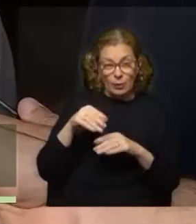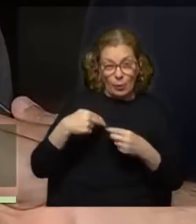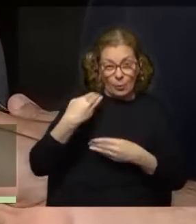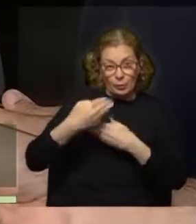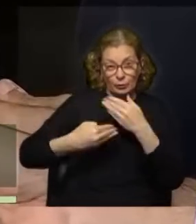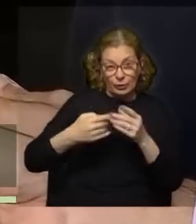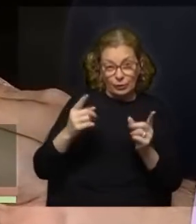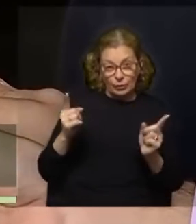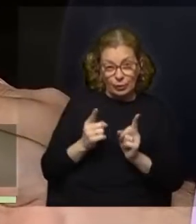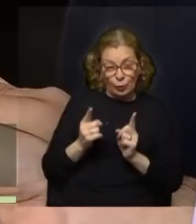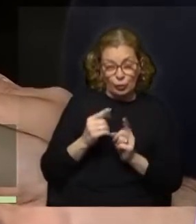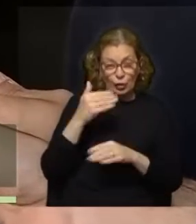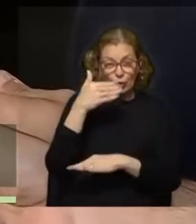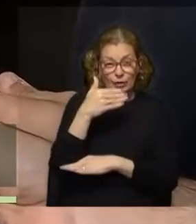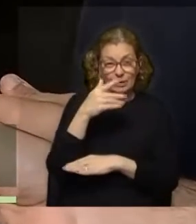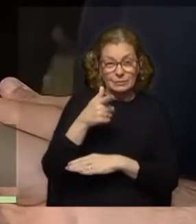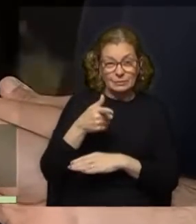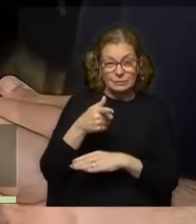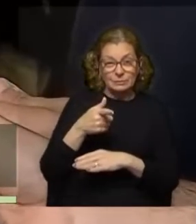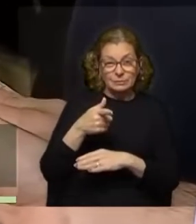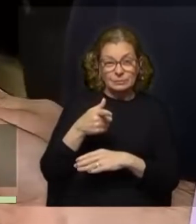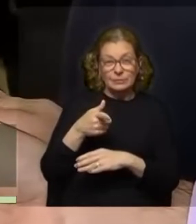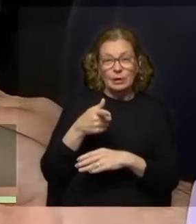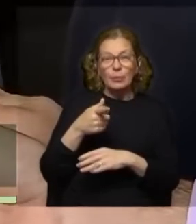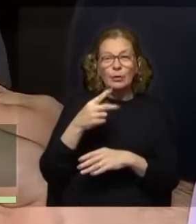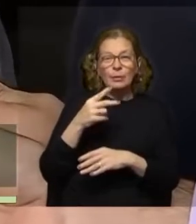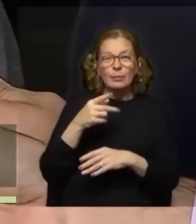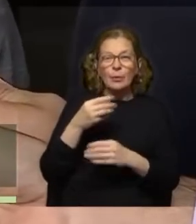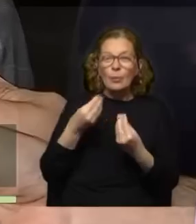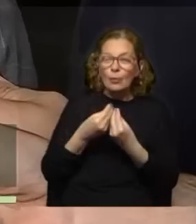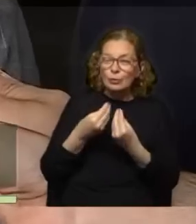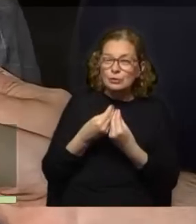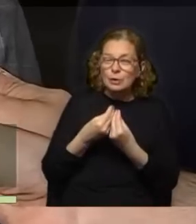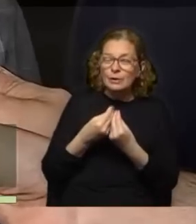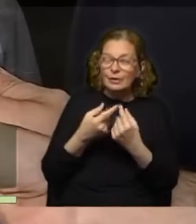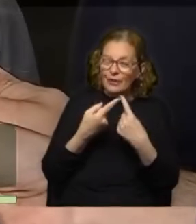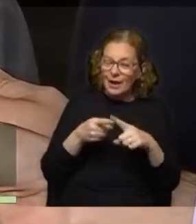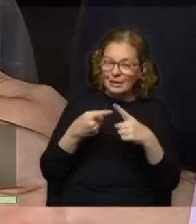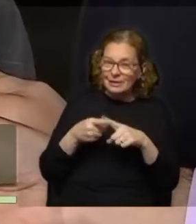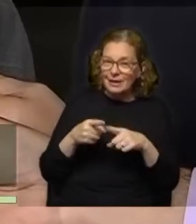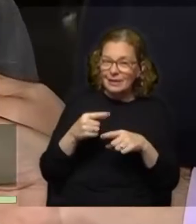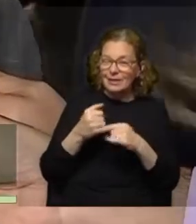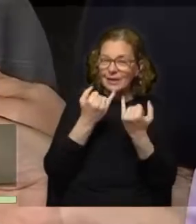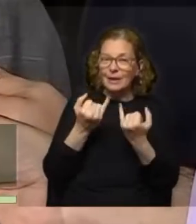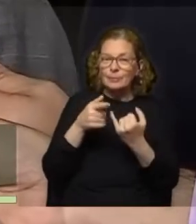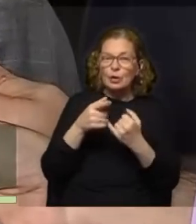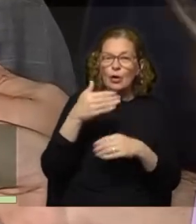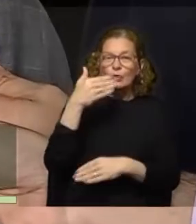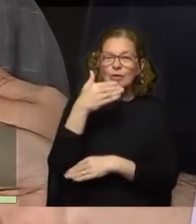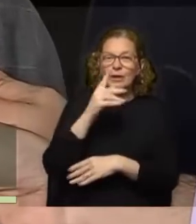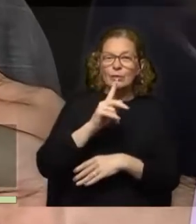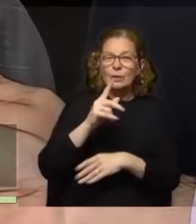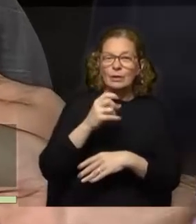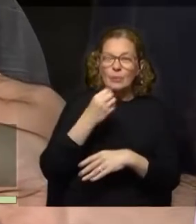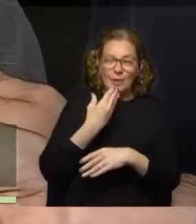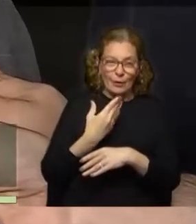de reducción en hoteles y ni siquiera por estos casos lo que hemos dicho era una cantidad de oportunidades que los hoteles no es el lugar de